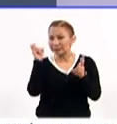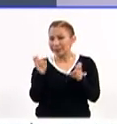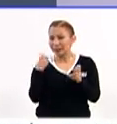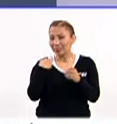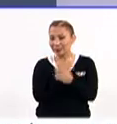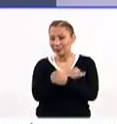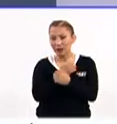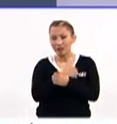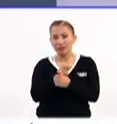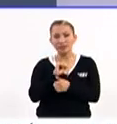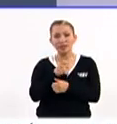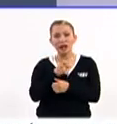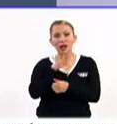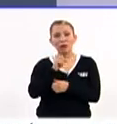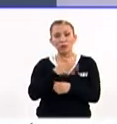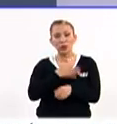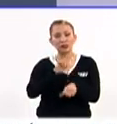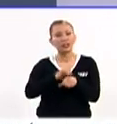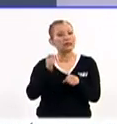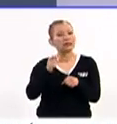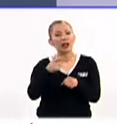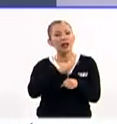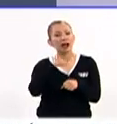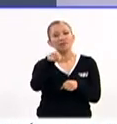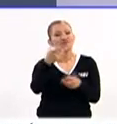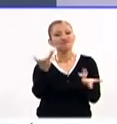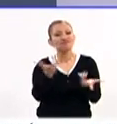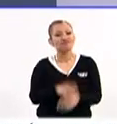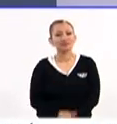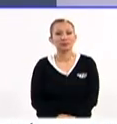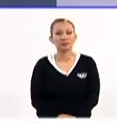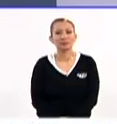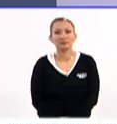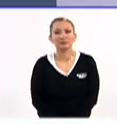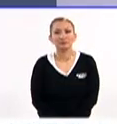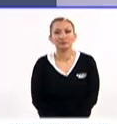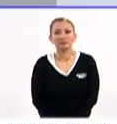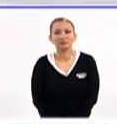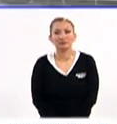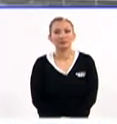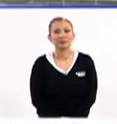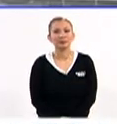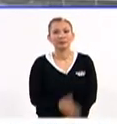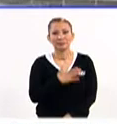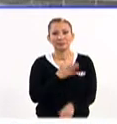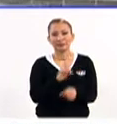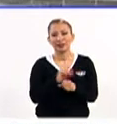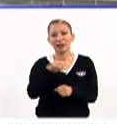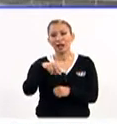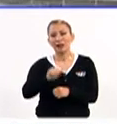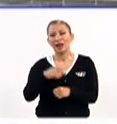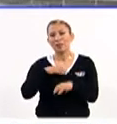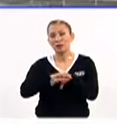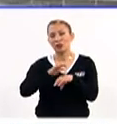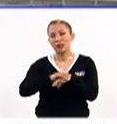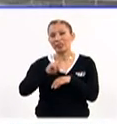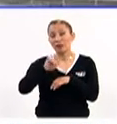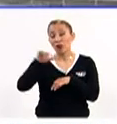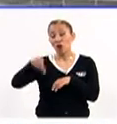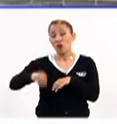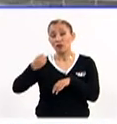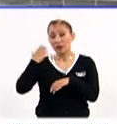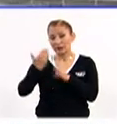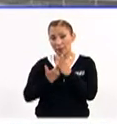materia educativa. Sharon, muy buenos días. ¿Cuál es la nota educativa del día de hoy? Muy buenos días, Ana, amigos de Interfaz. Hoy